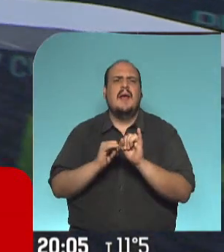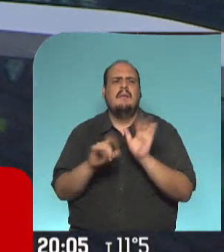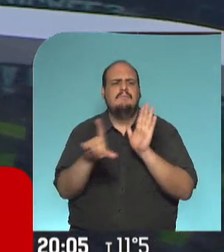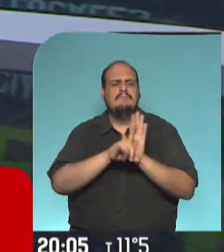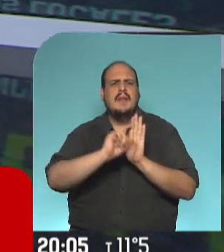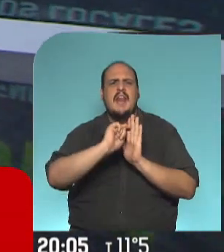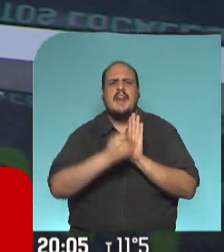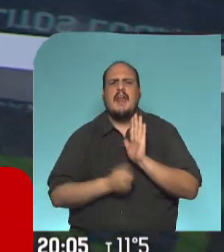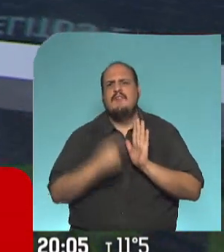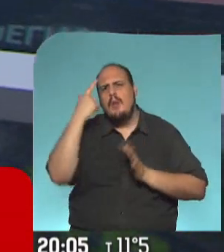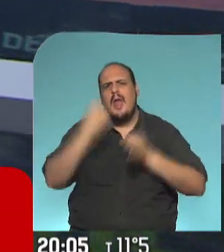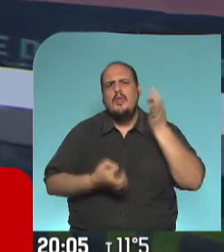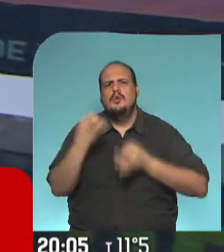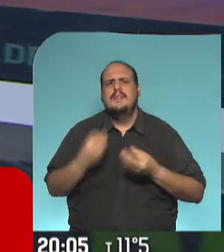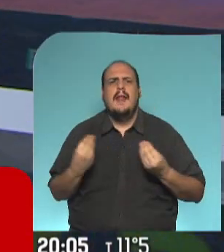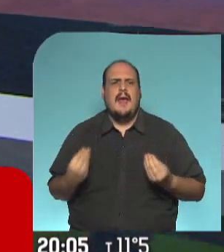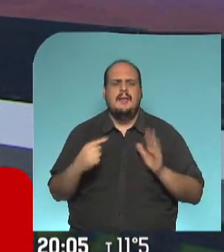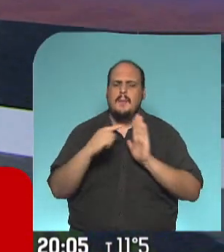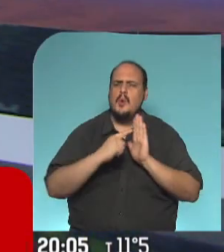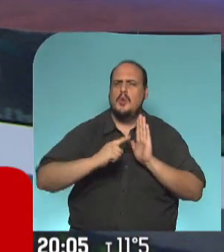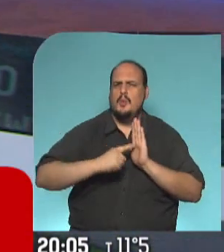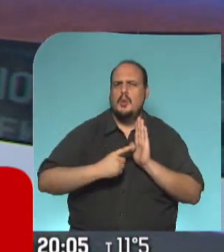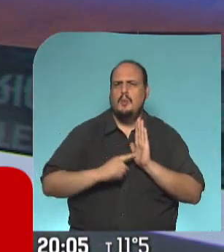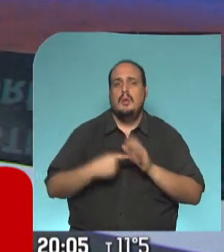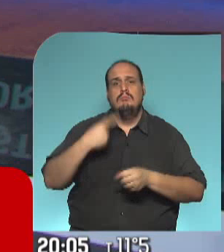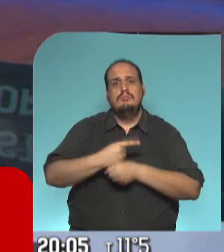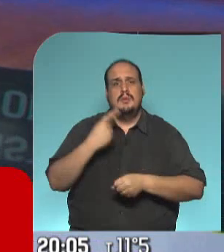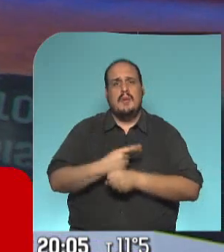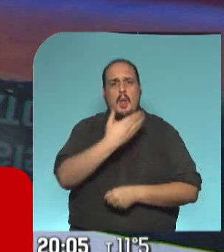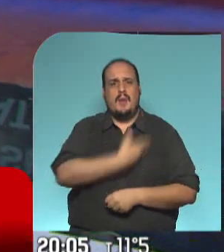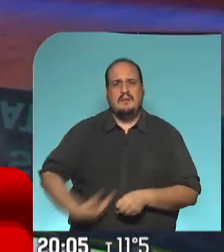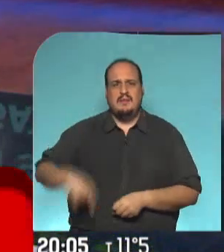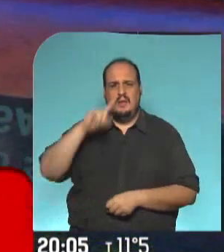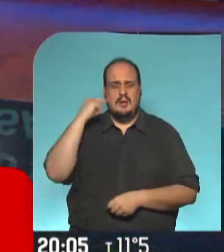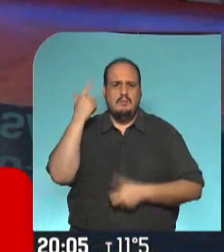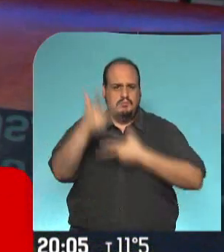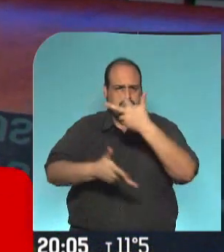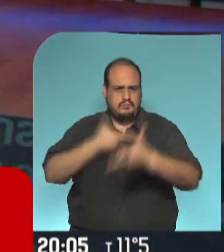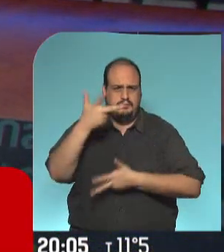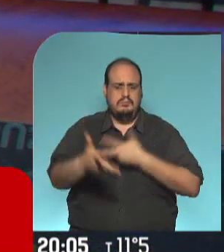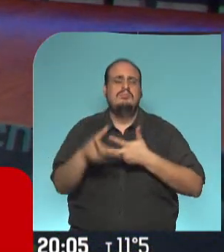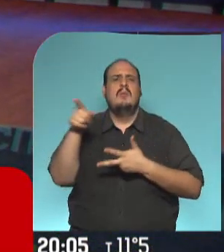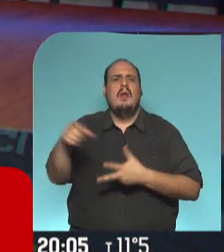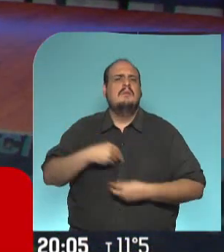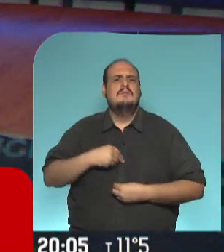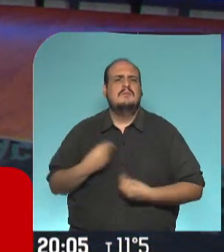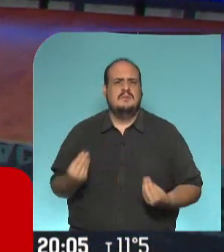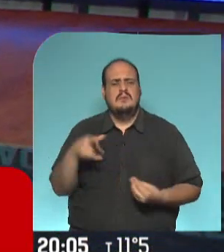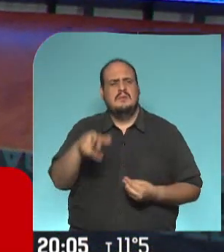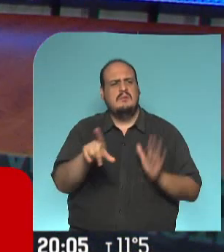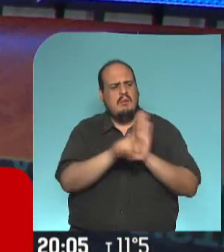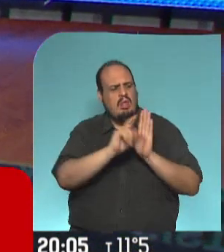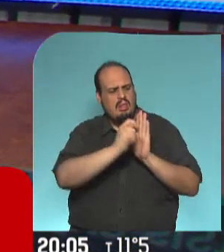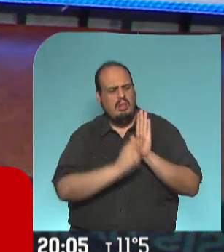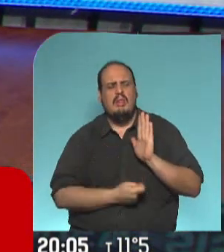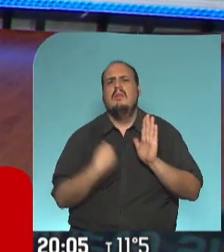iremos punto por punto. Vamos a comenzar escuchando al presidente de la Nación. Primeras definiciones de lo que él sentía, de las razones por las cuales él